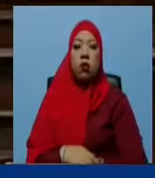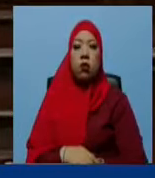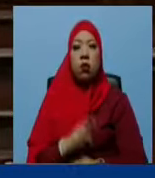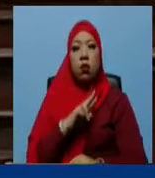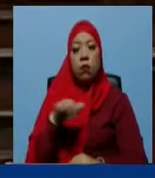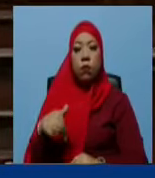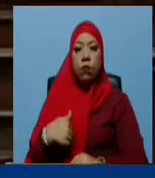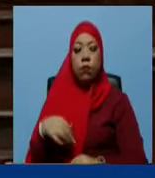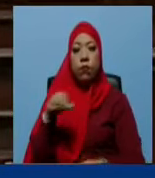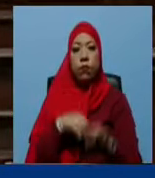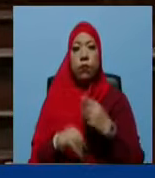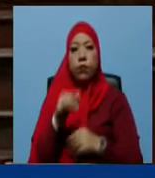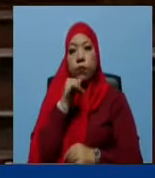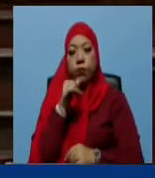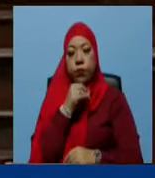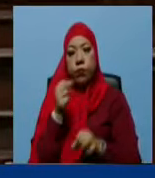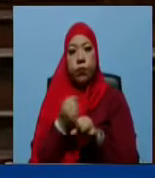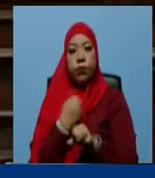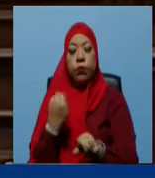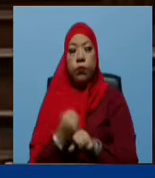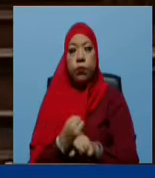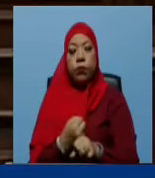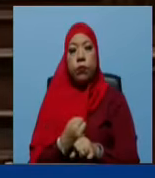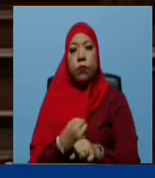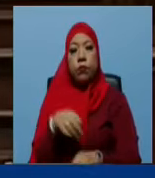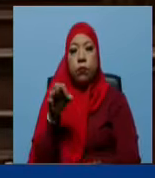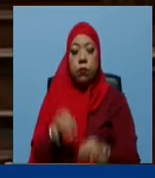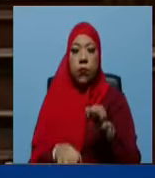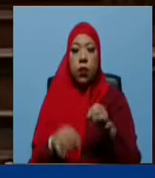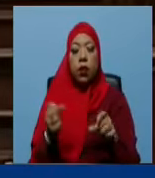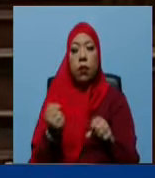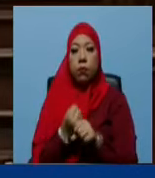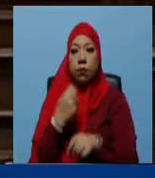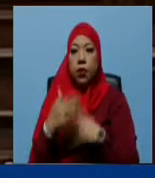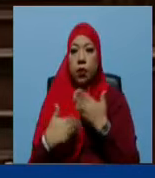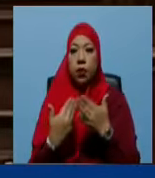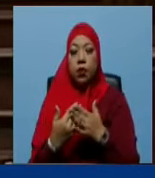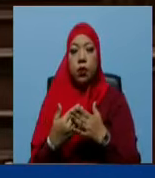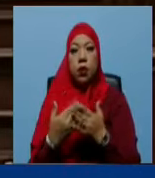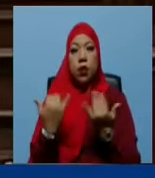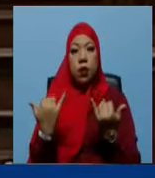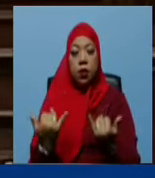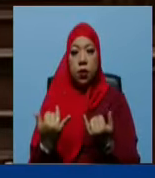quedó solo enarbolando justas ideas, justas banderas.